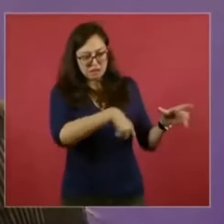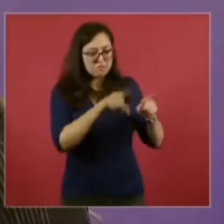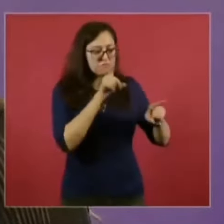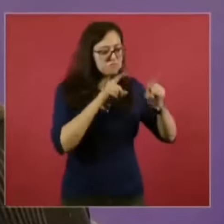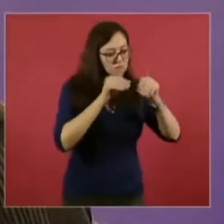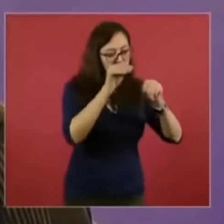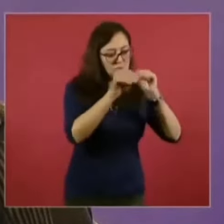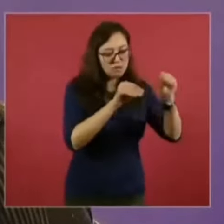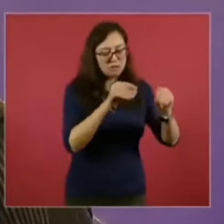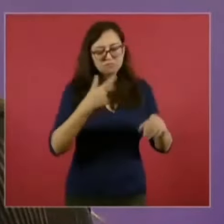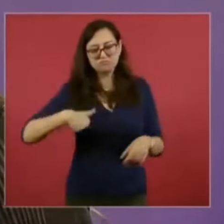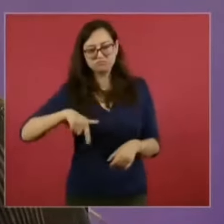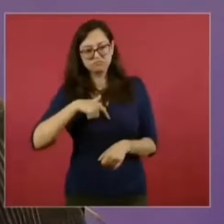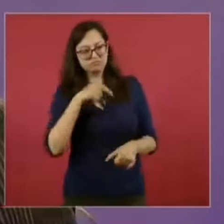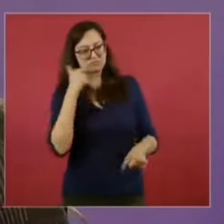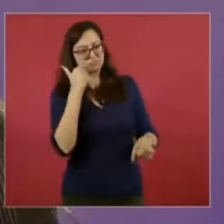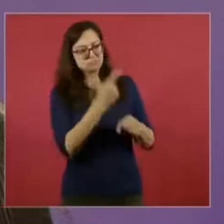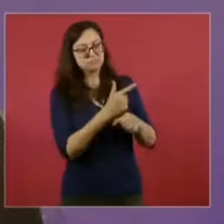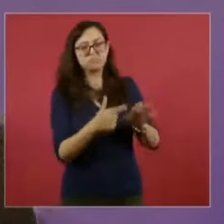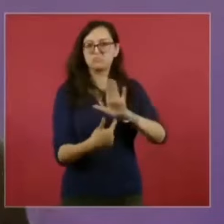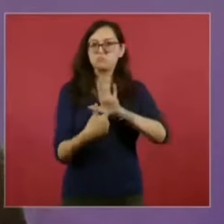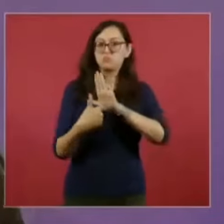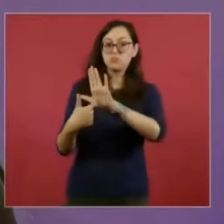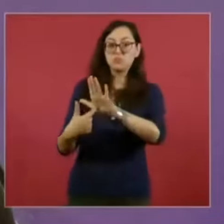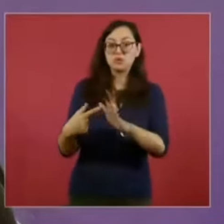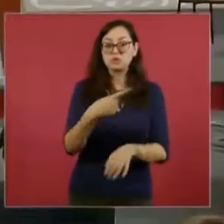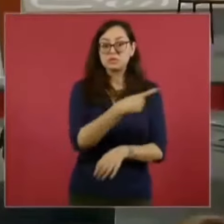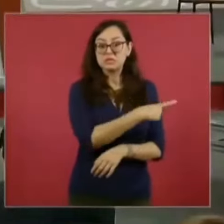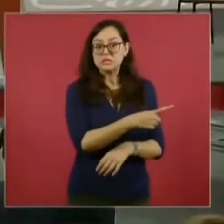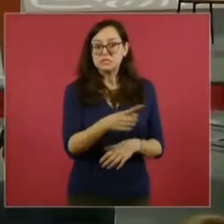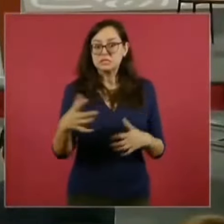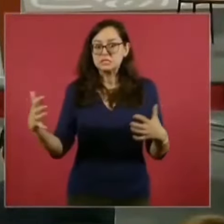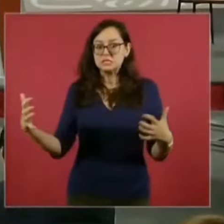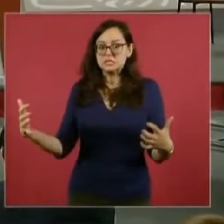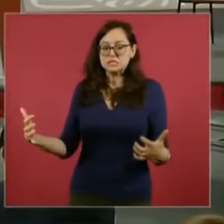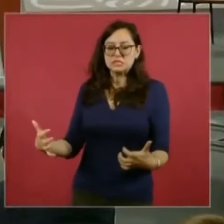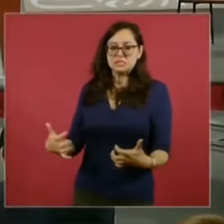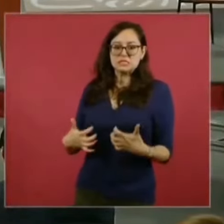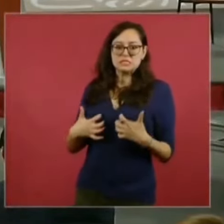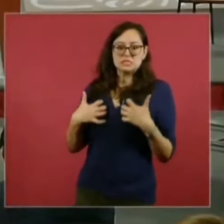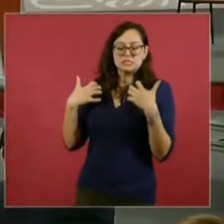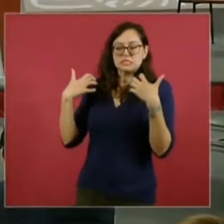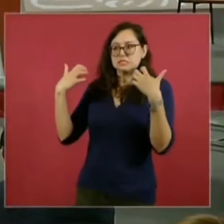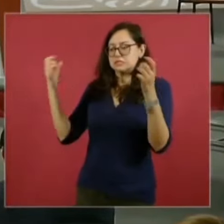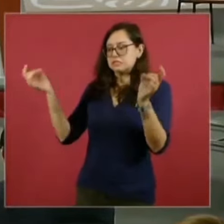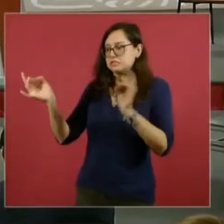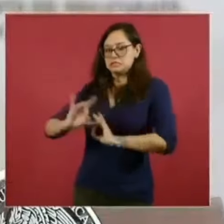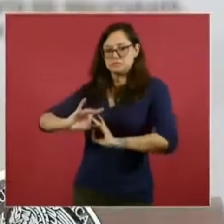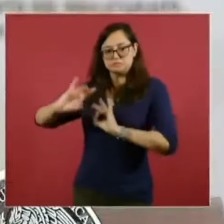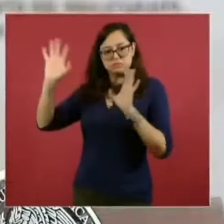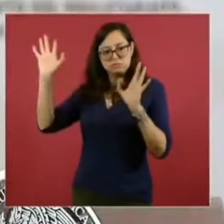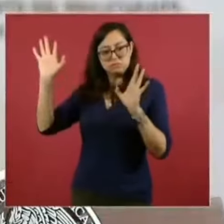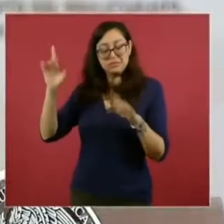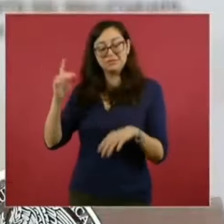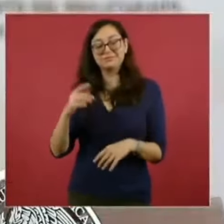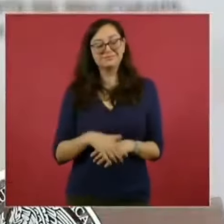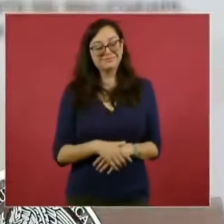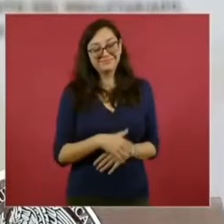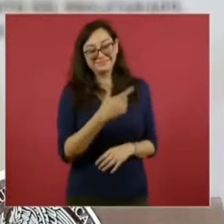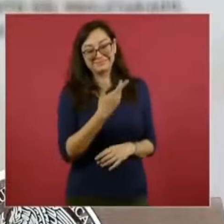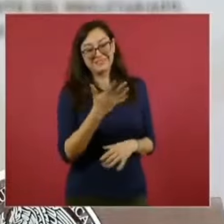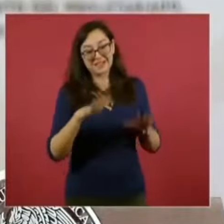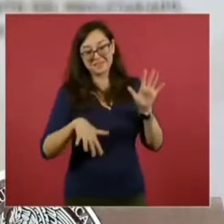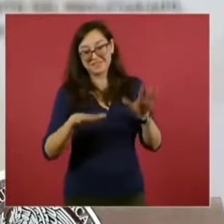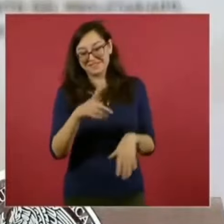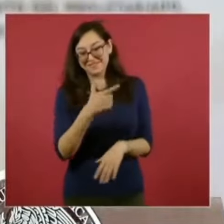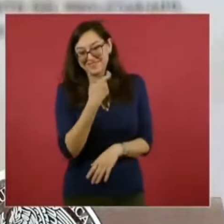otras burdas. Hasta nos regalaron piezas de humor involuntario. Nuestro trabajo consistió en ejercer el